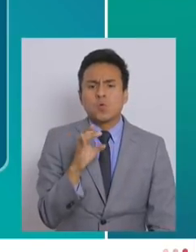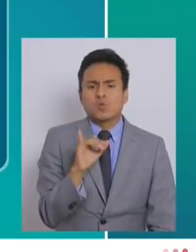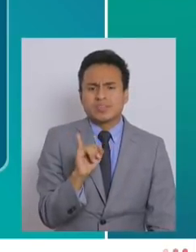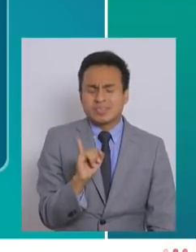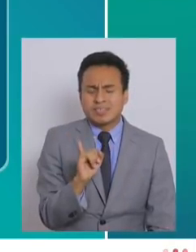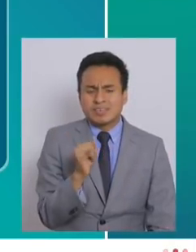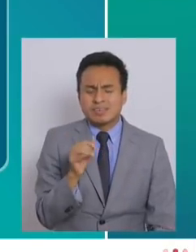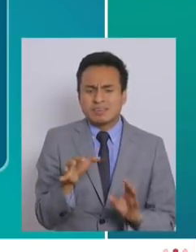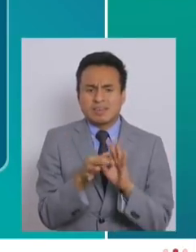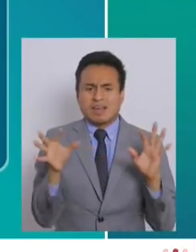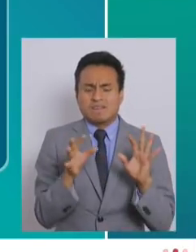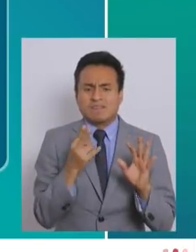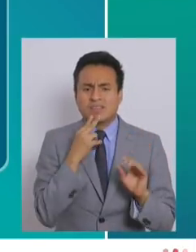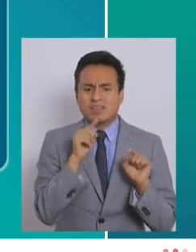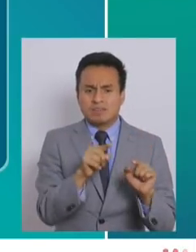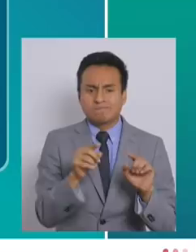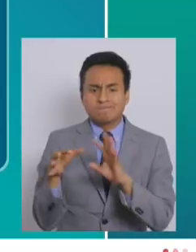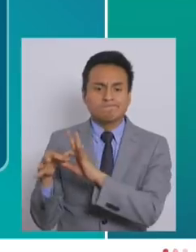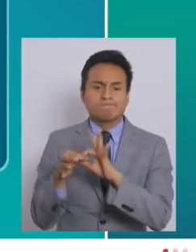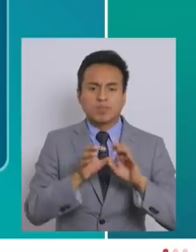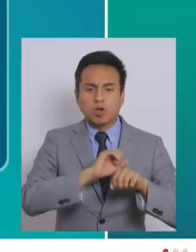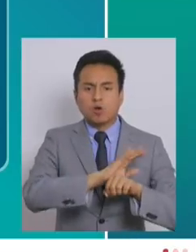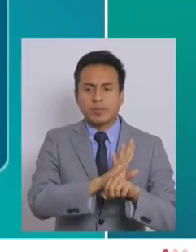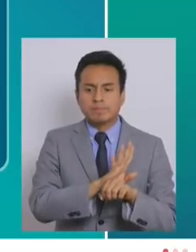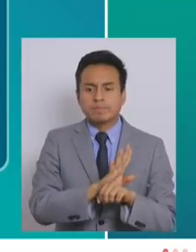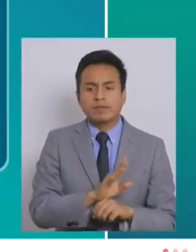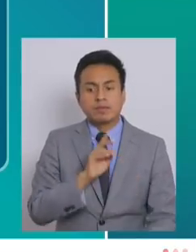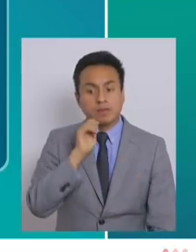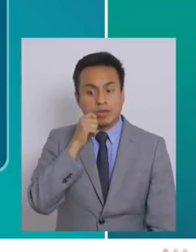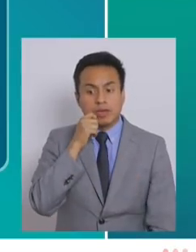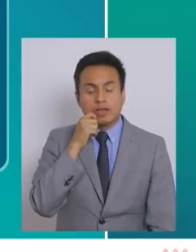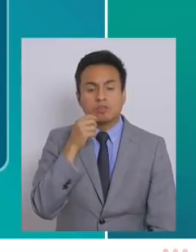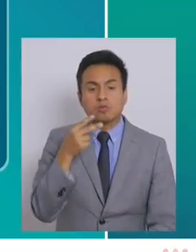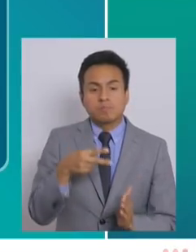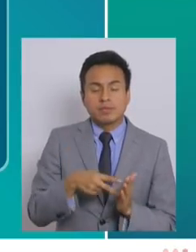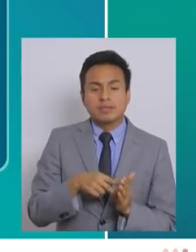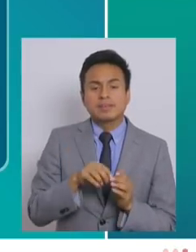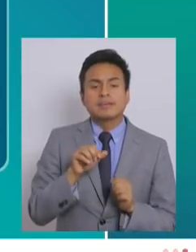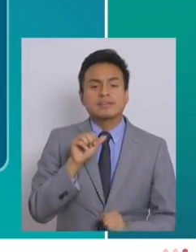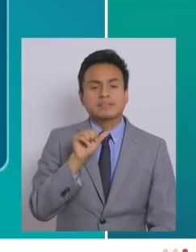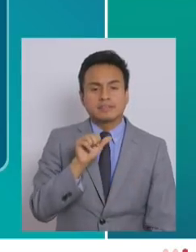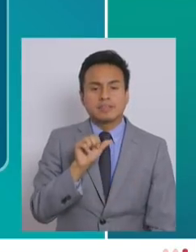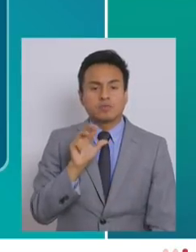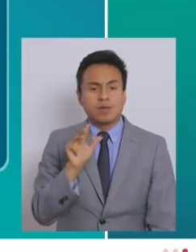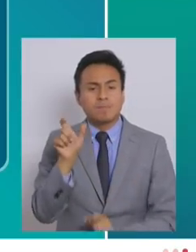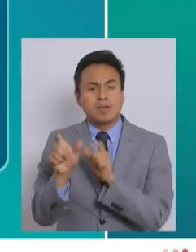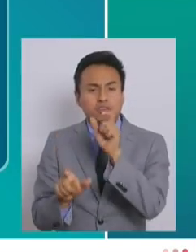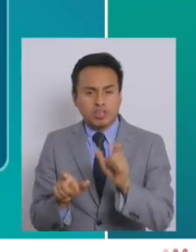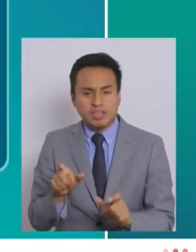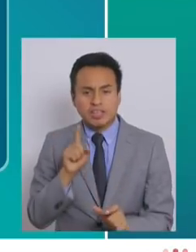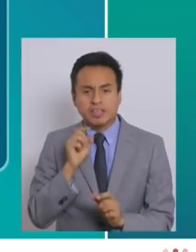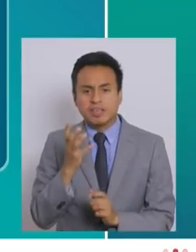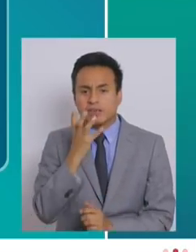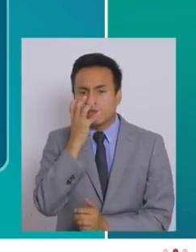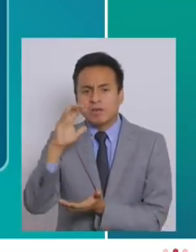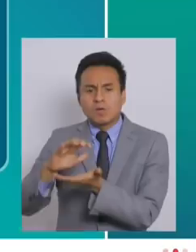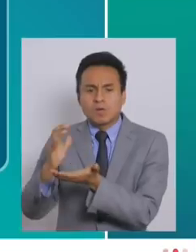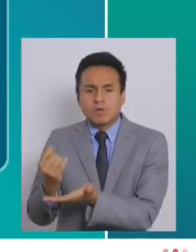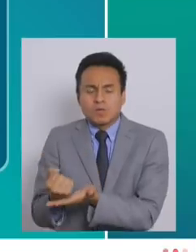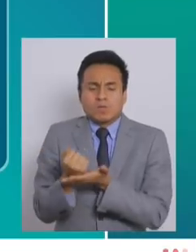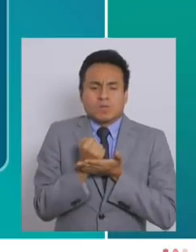intensivos a raíz del comité de las cuales dos mil sesenta y nueve están con apoyo de ventilación